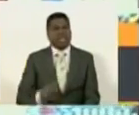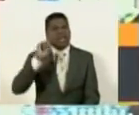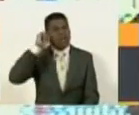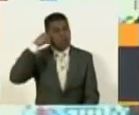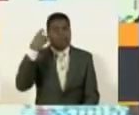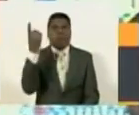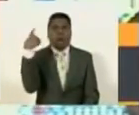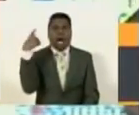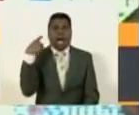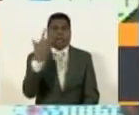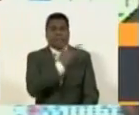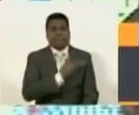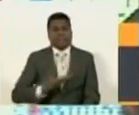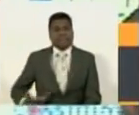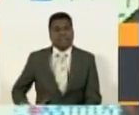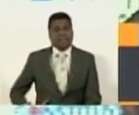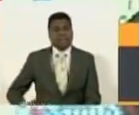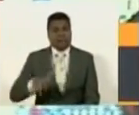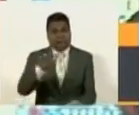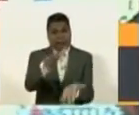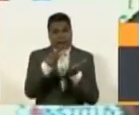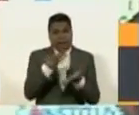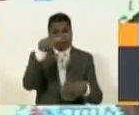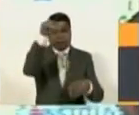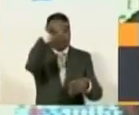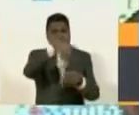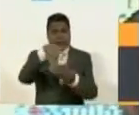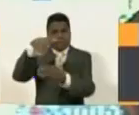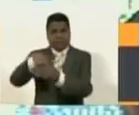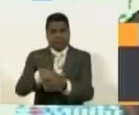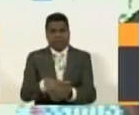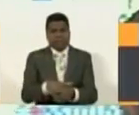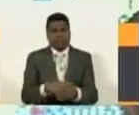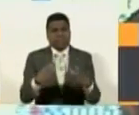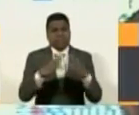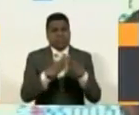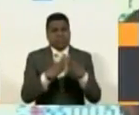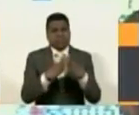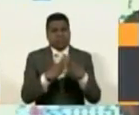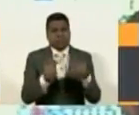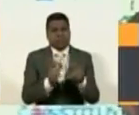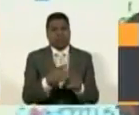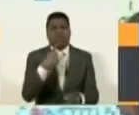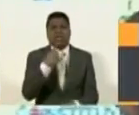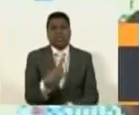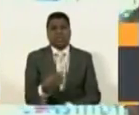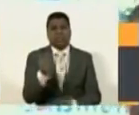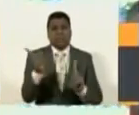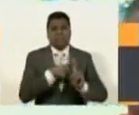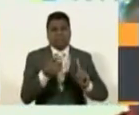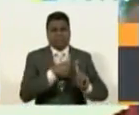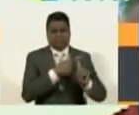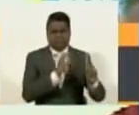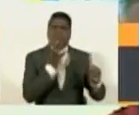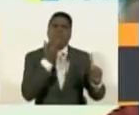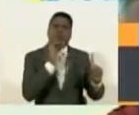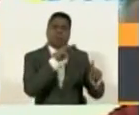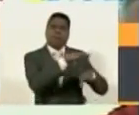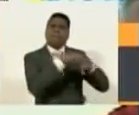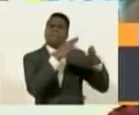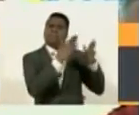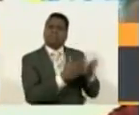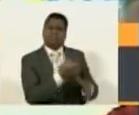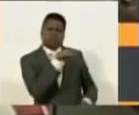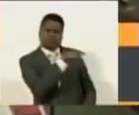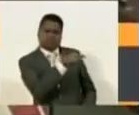Recordemos que cuando el presidente ganó, lo que él decía, que lo encerraron por allá a decirle, este va a ser, te recomendamos a este para ministro de finanzas. Y el